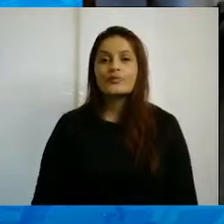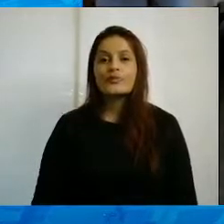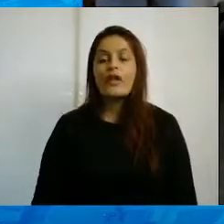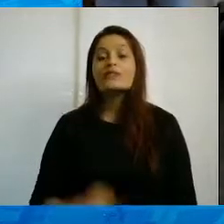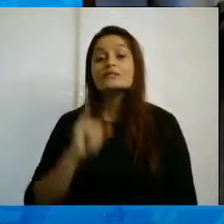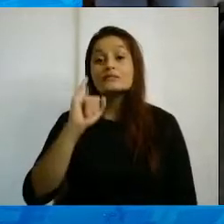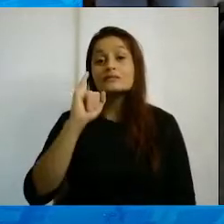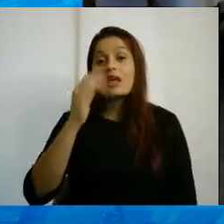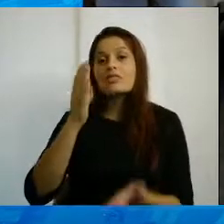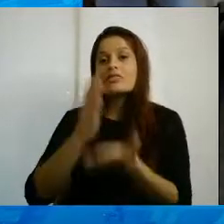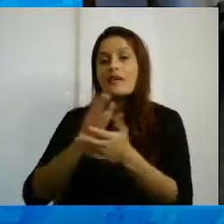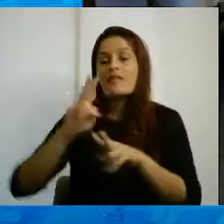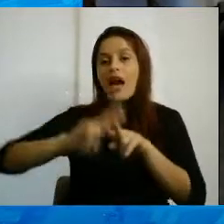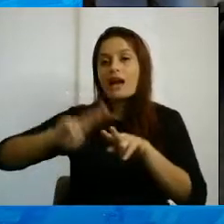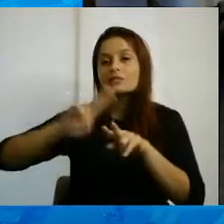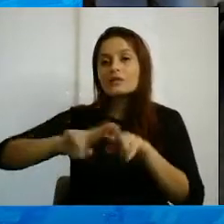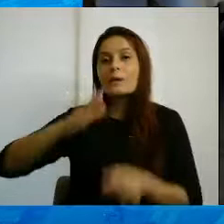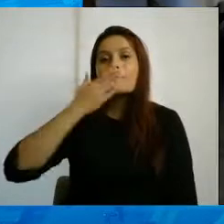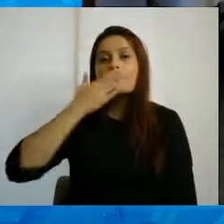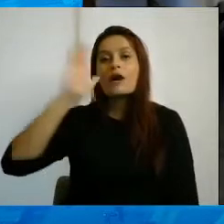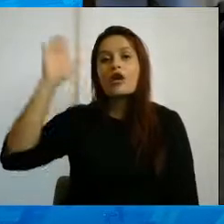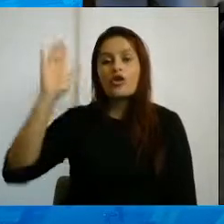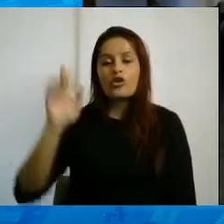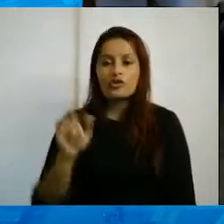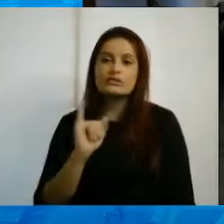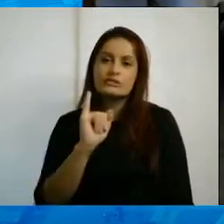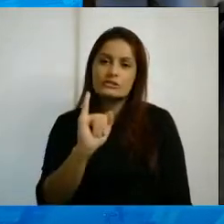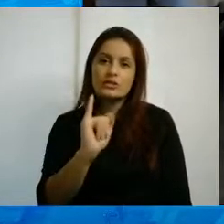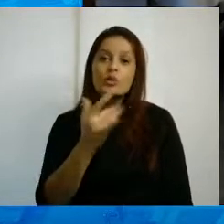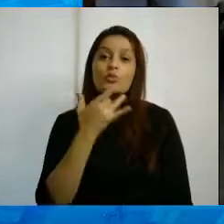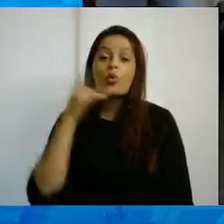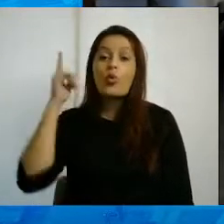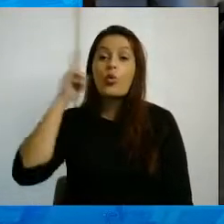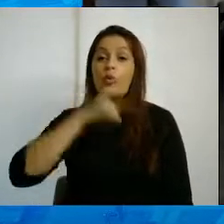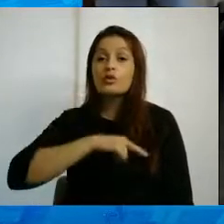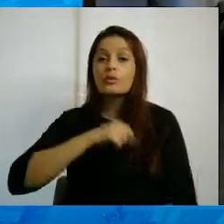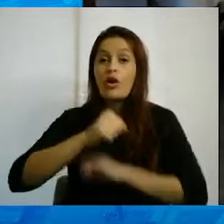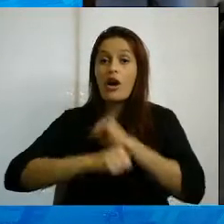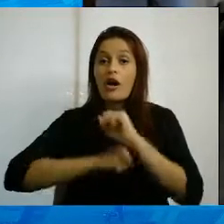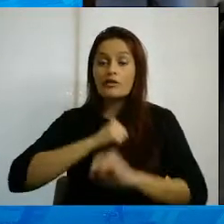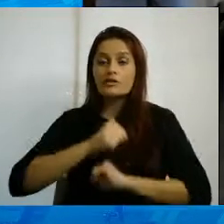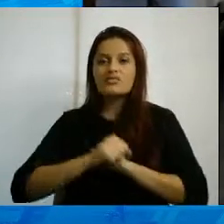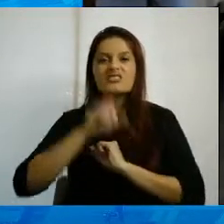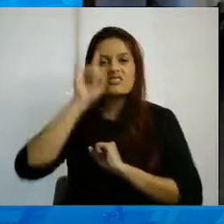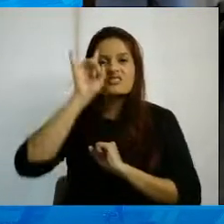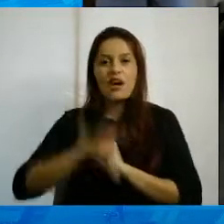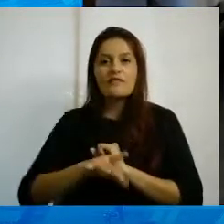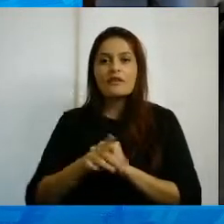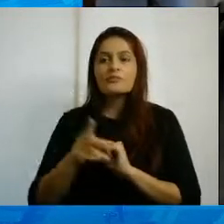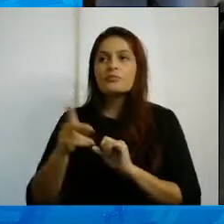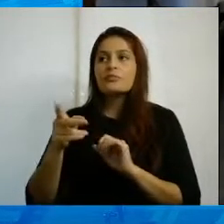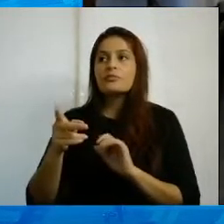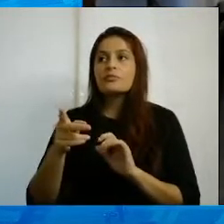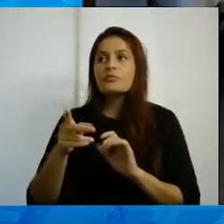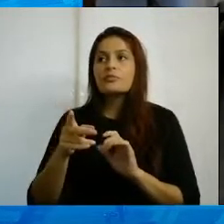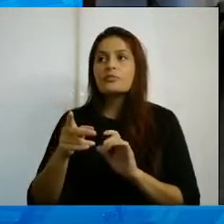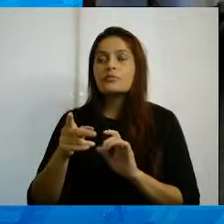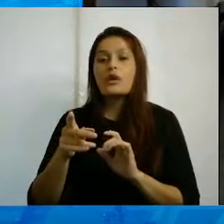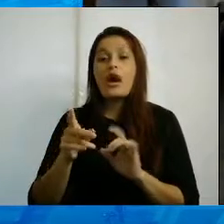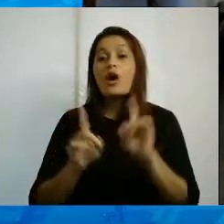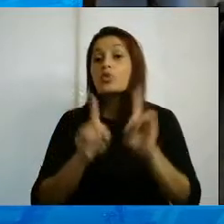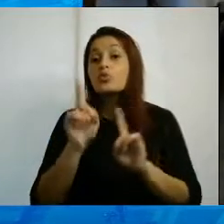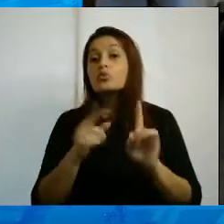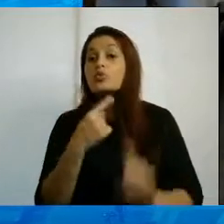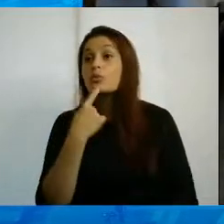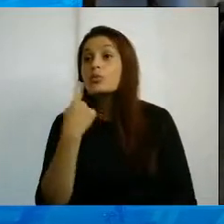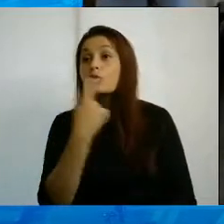debemos hacer mejoras muy necesarias porque los últimos años sabemos nunca se, se han realizado. Así que para quienes preguntaron por la